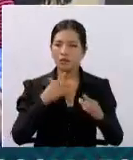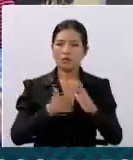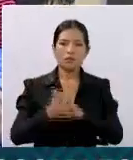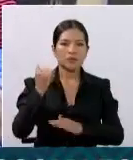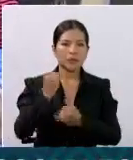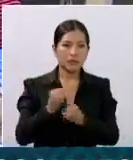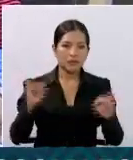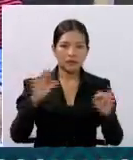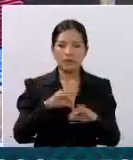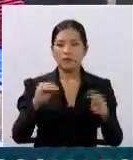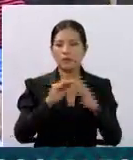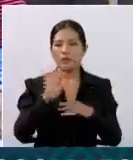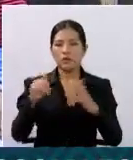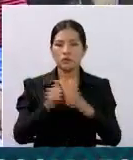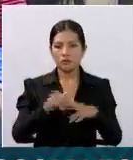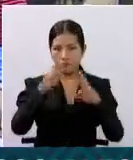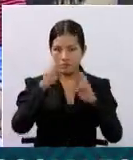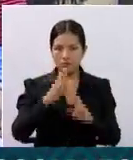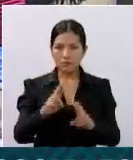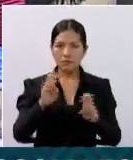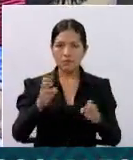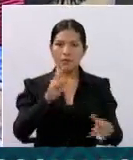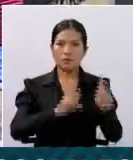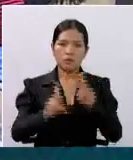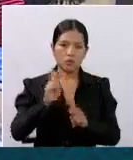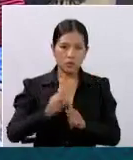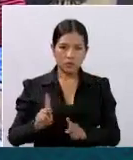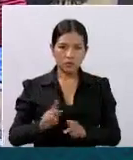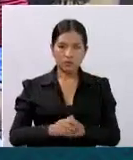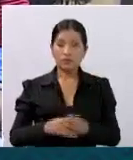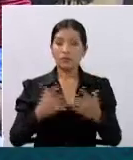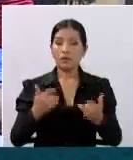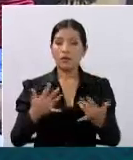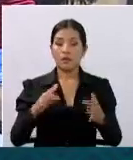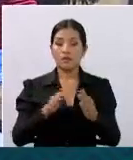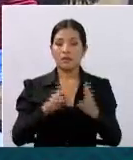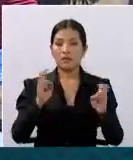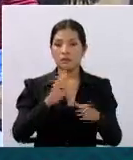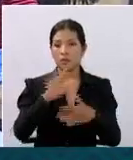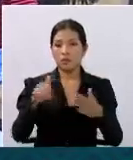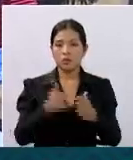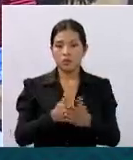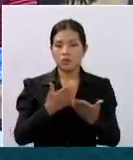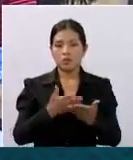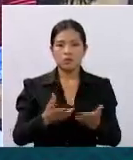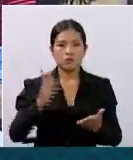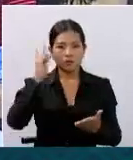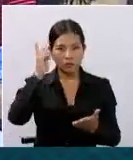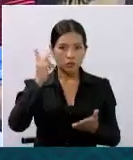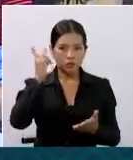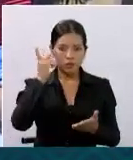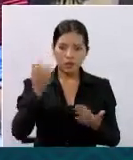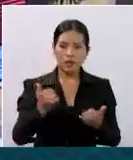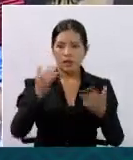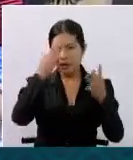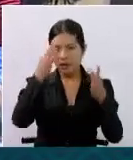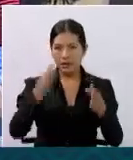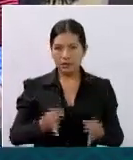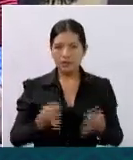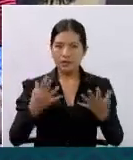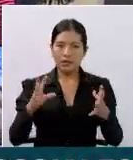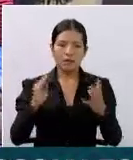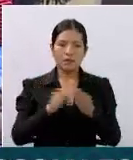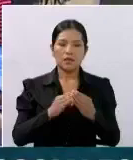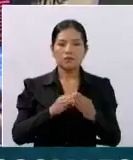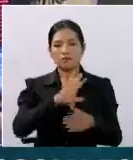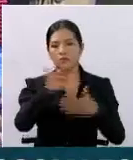de la dignidad de los pueblos y el instrumento político. Bueno, esta es una decisión que se ha tomado no solamente